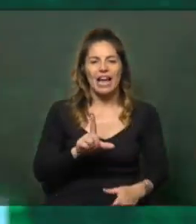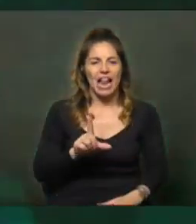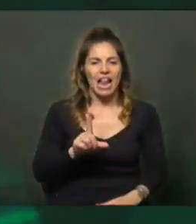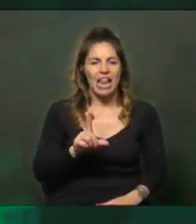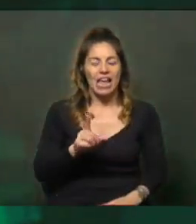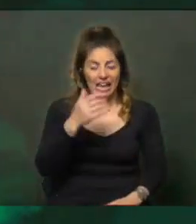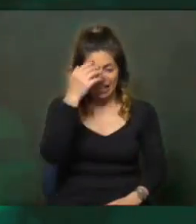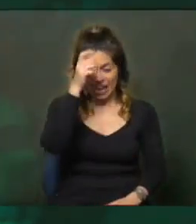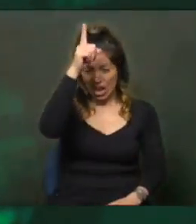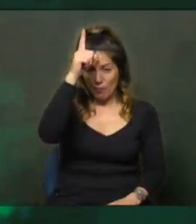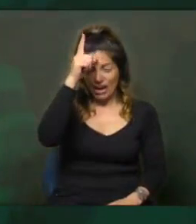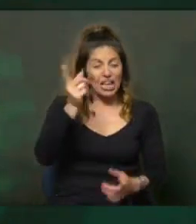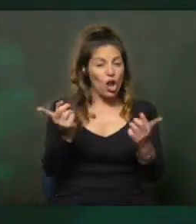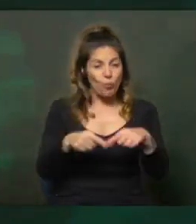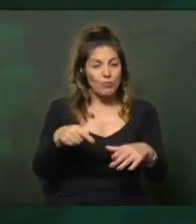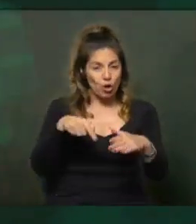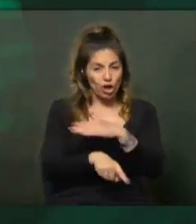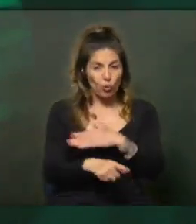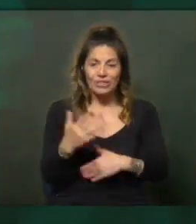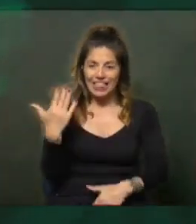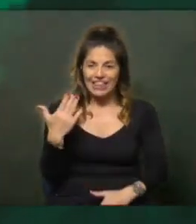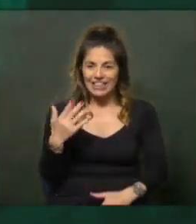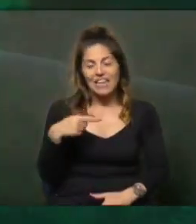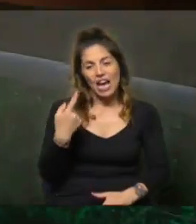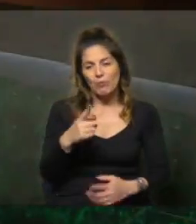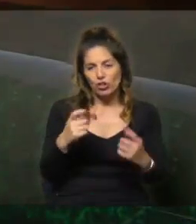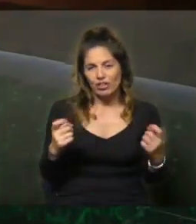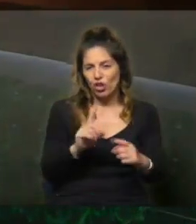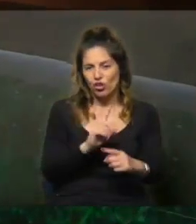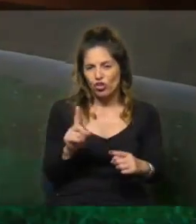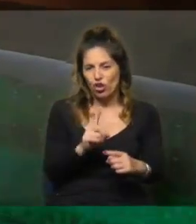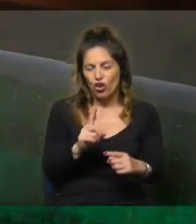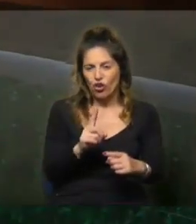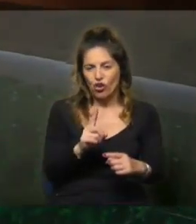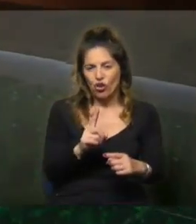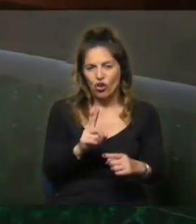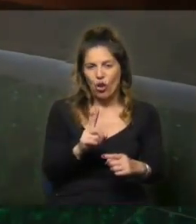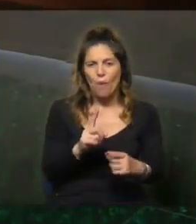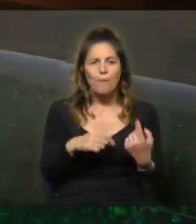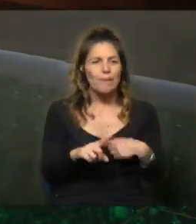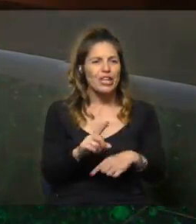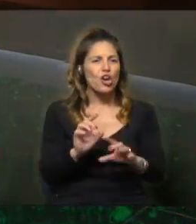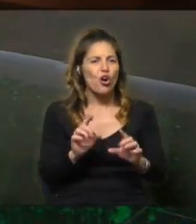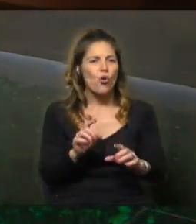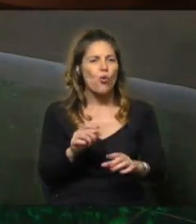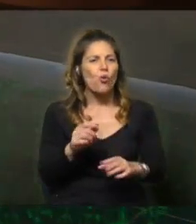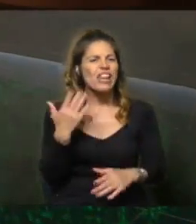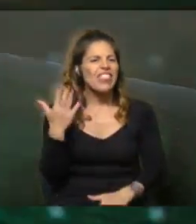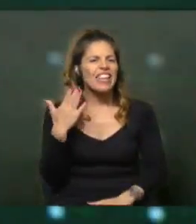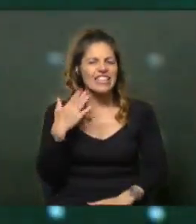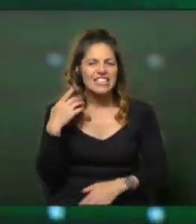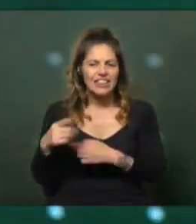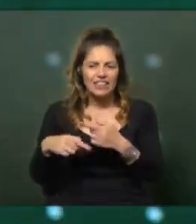donde pasó lo mismo con la ultraderecha a pesar de que allí por otras razones no ha tenido tanta prédica pero En definitiva hay una derecha tradicional que está